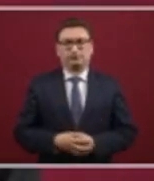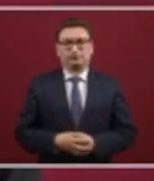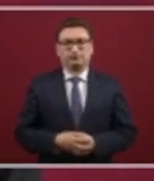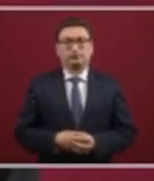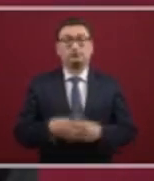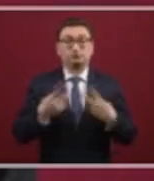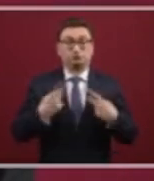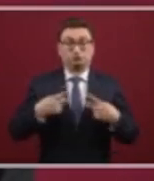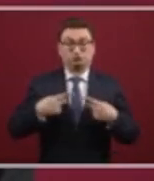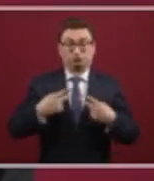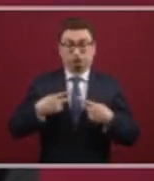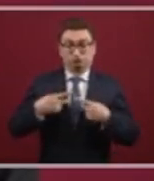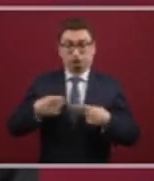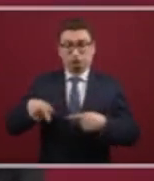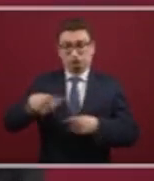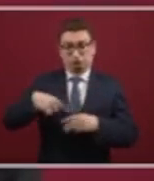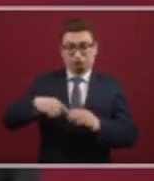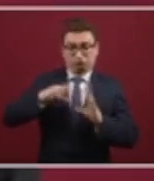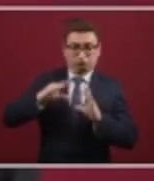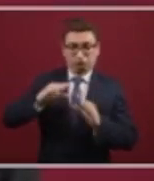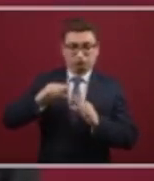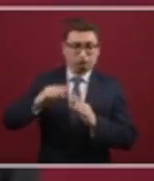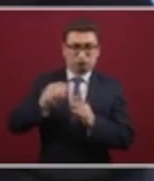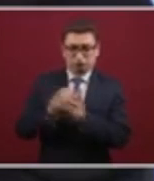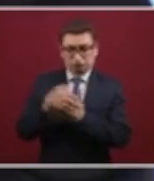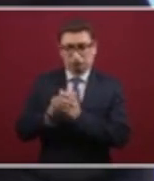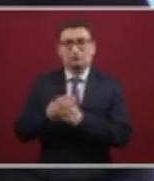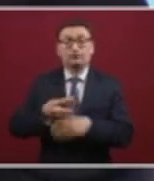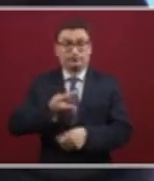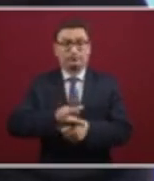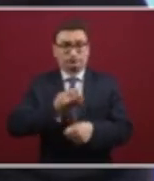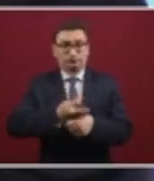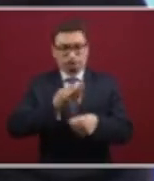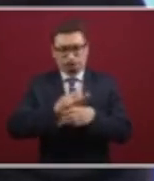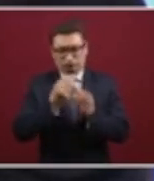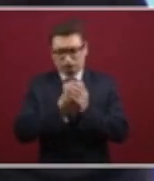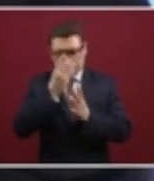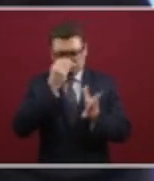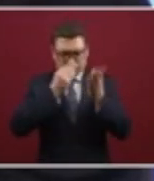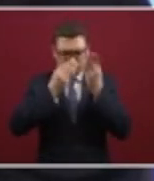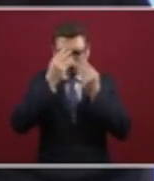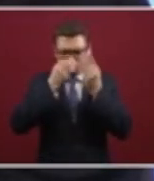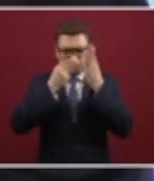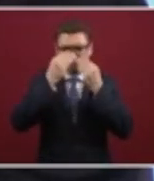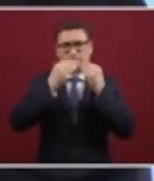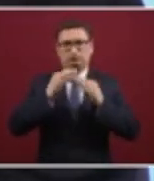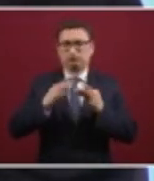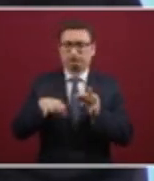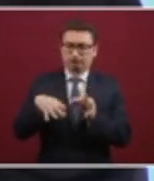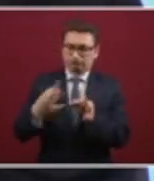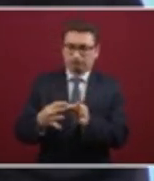elementos formados, porque están ahora en capacitación.